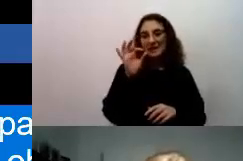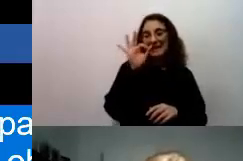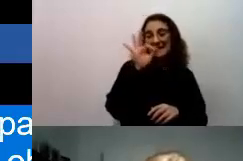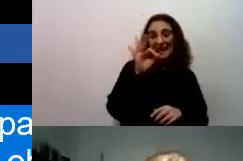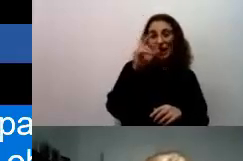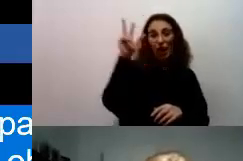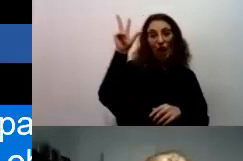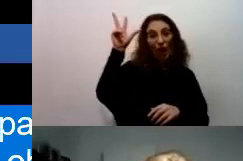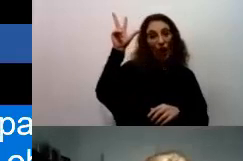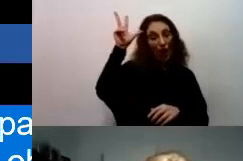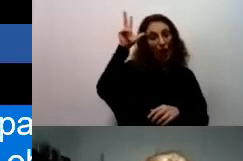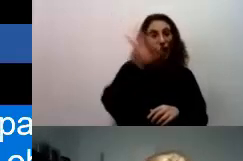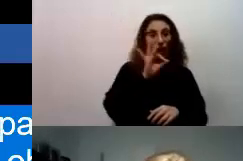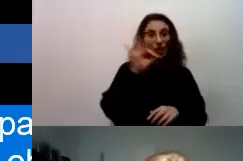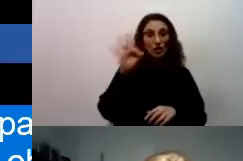0800-333-0300,